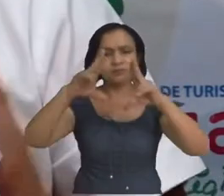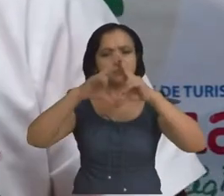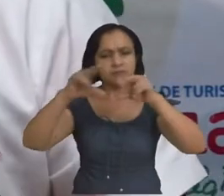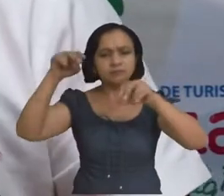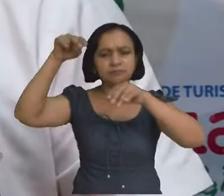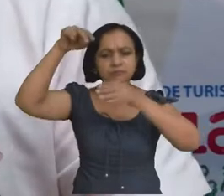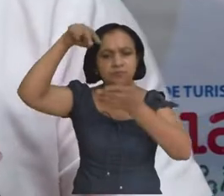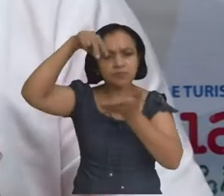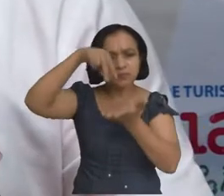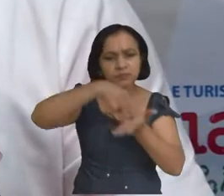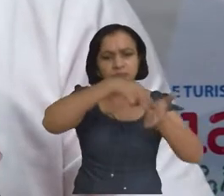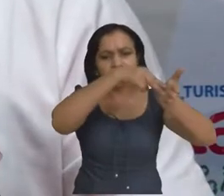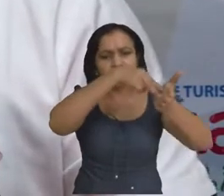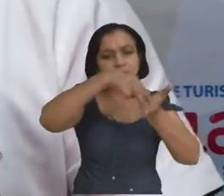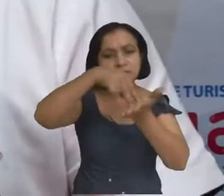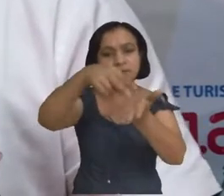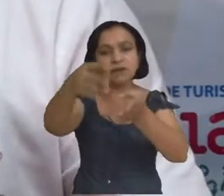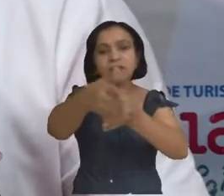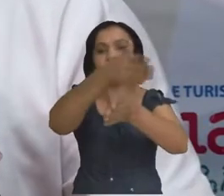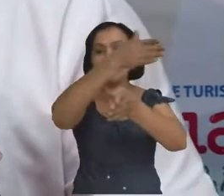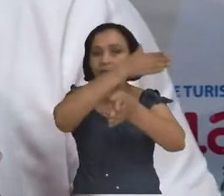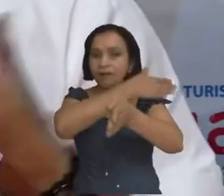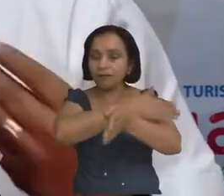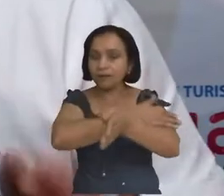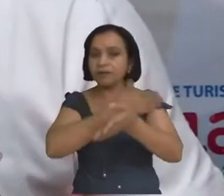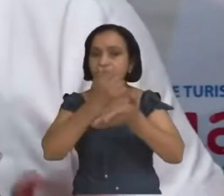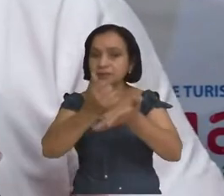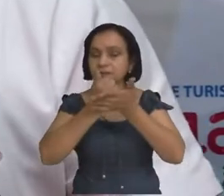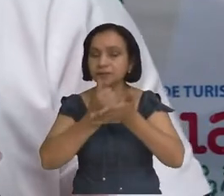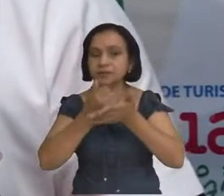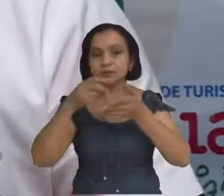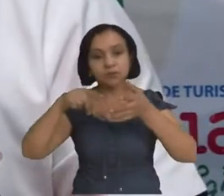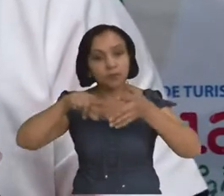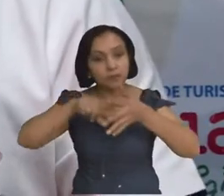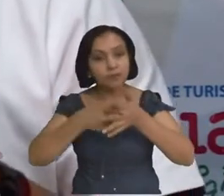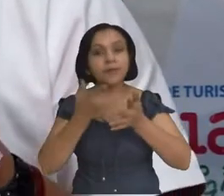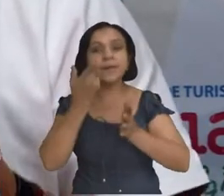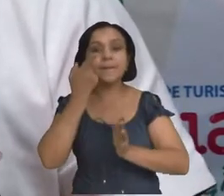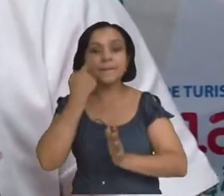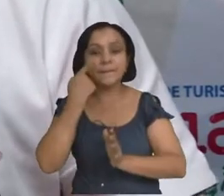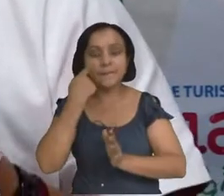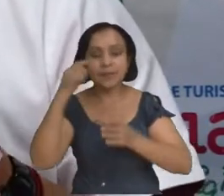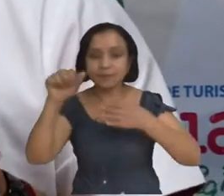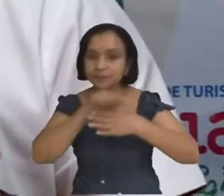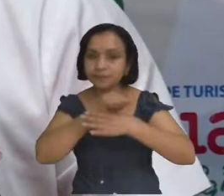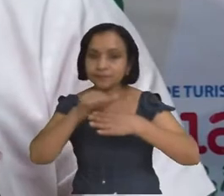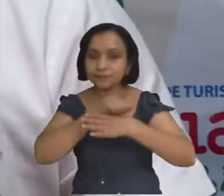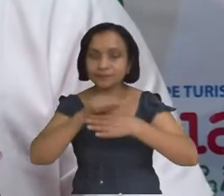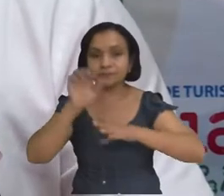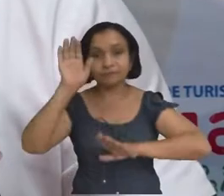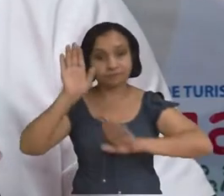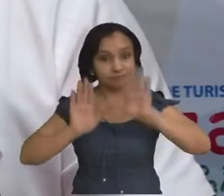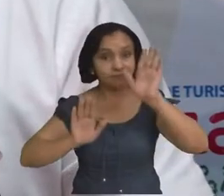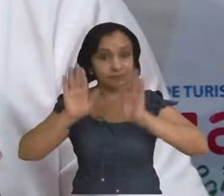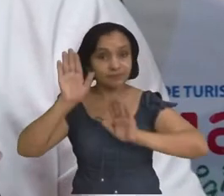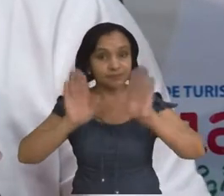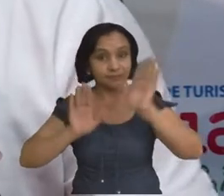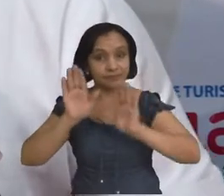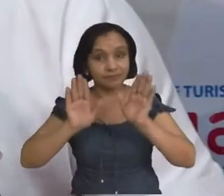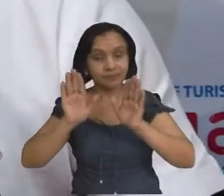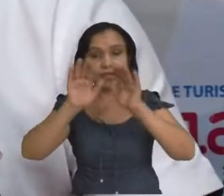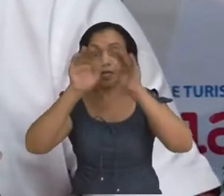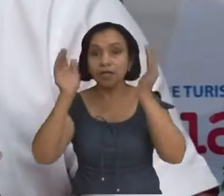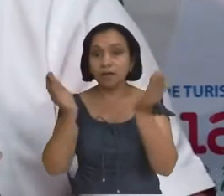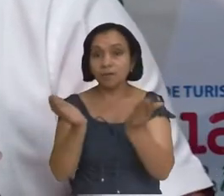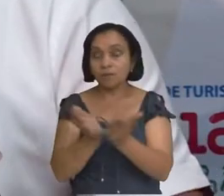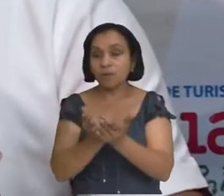hemos mencionado anteriormente, esto va a servir como un ranking también de preparación para participar en el Mundial de